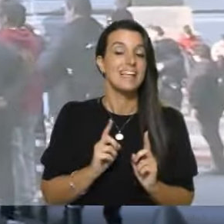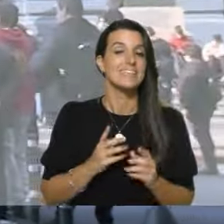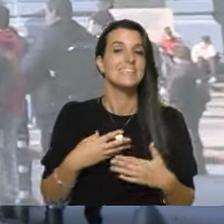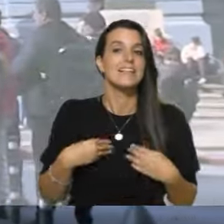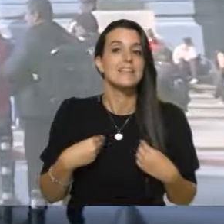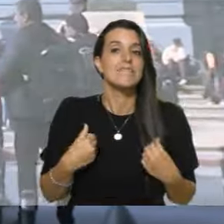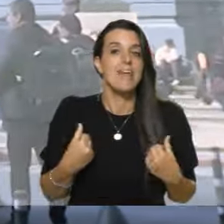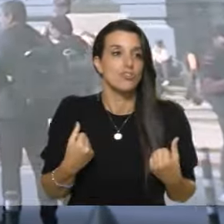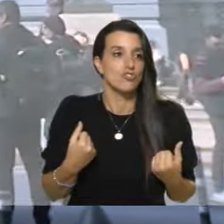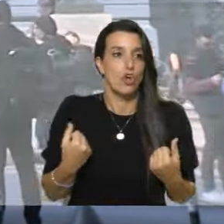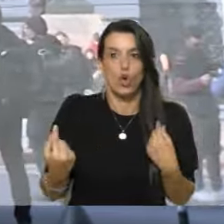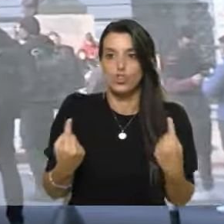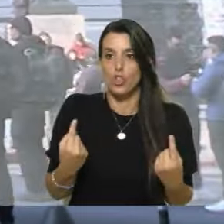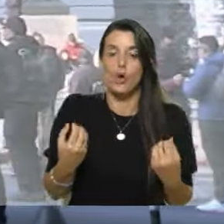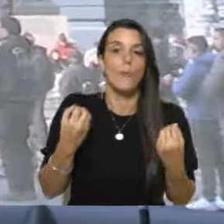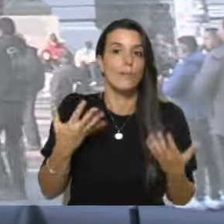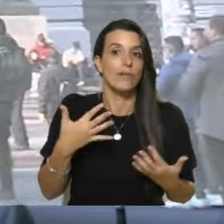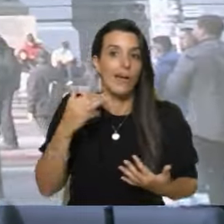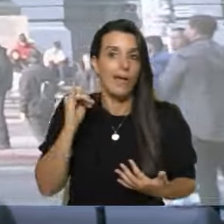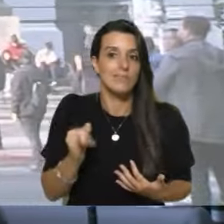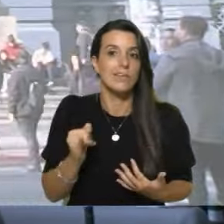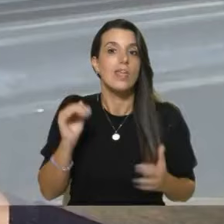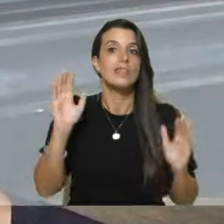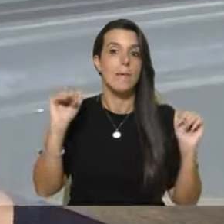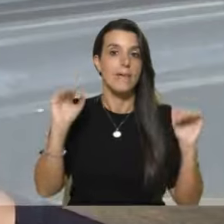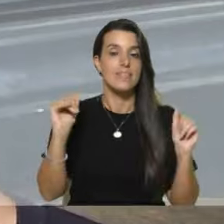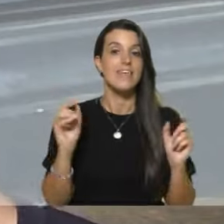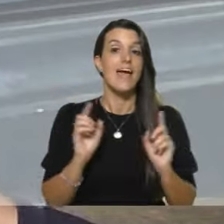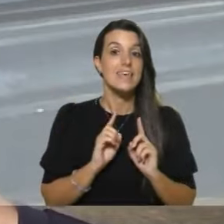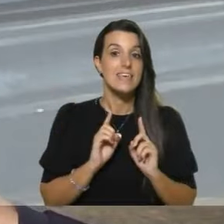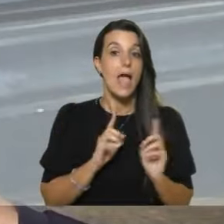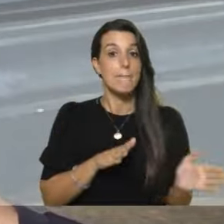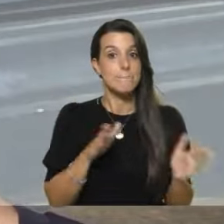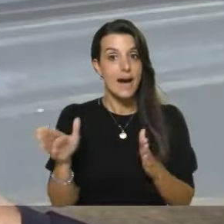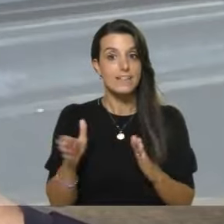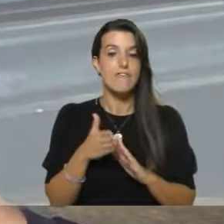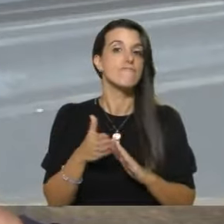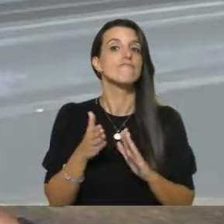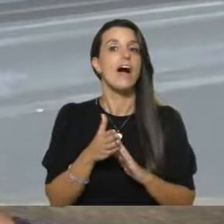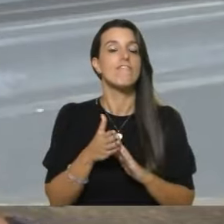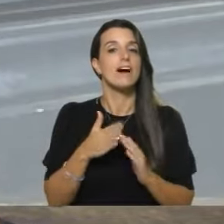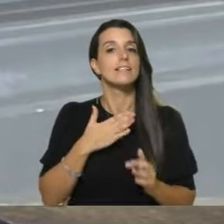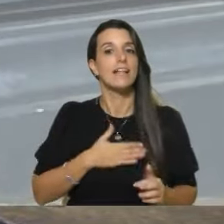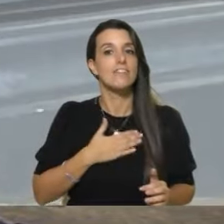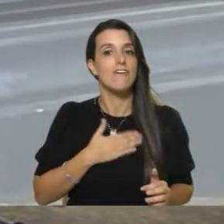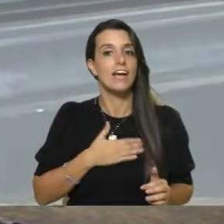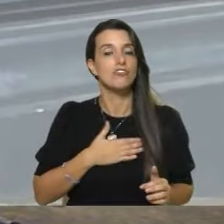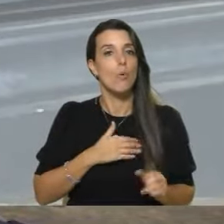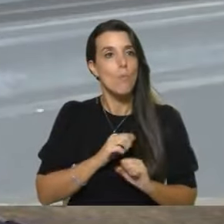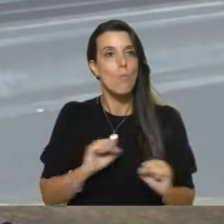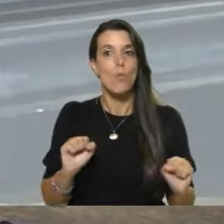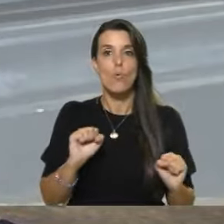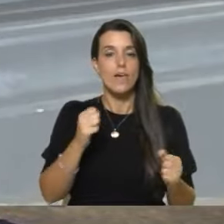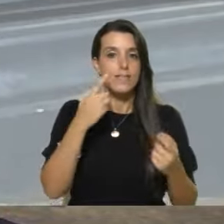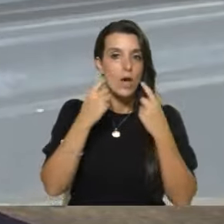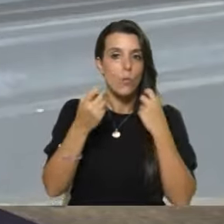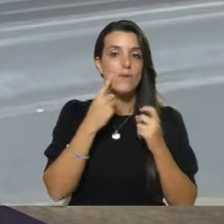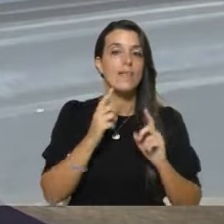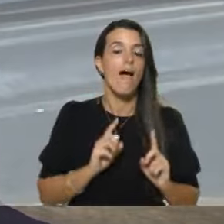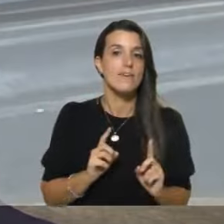sentimiento encontrado, porque en definitiva, bueno, es una despedida. Y por otro lado, bueno, la satisfacción de que la pudimos identificar y